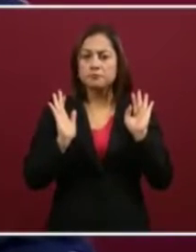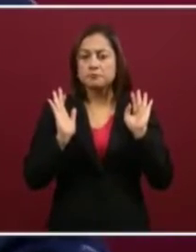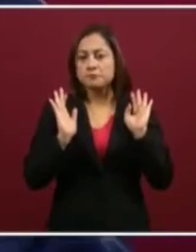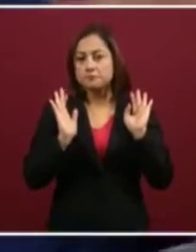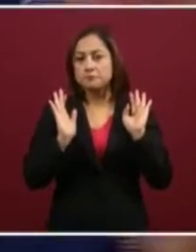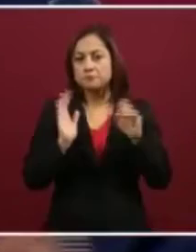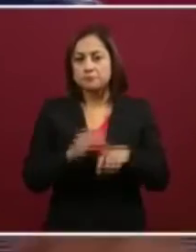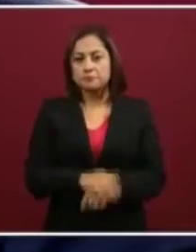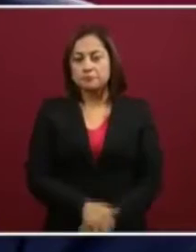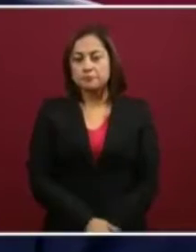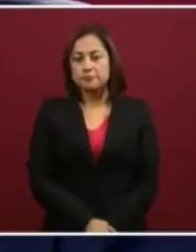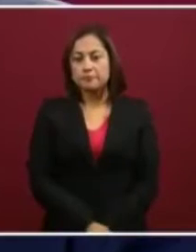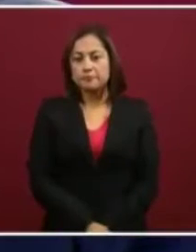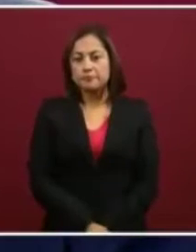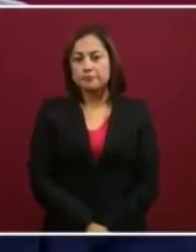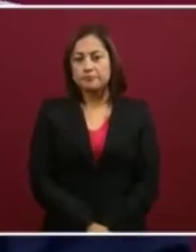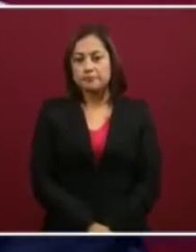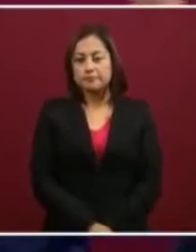si